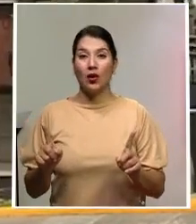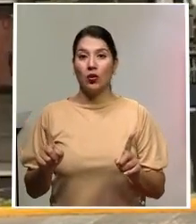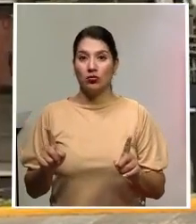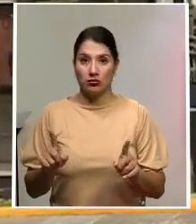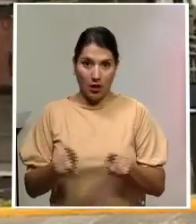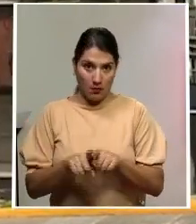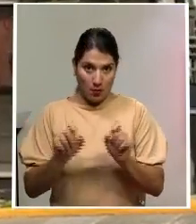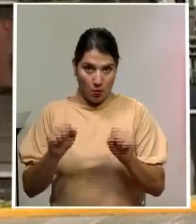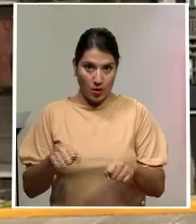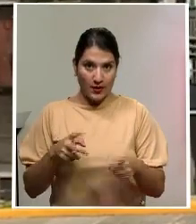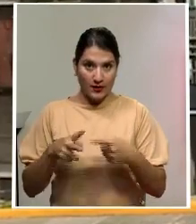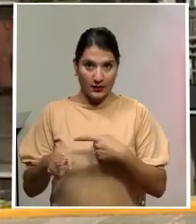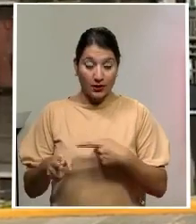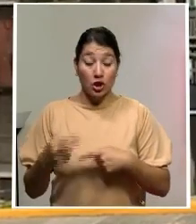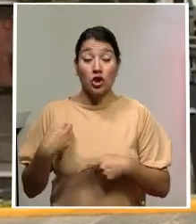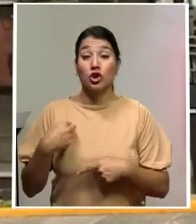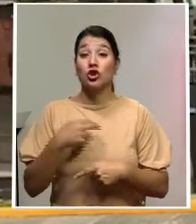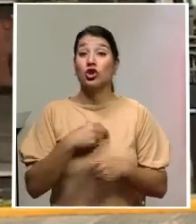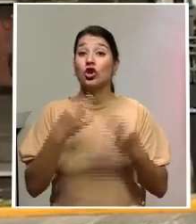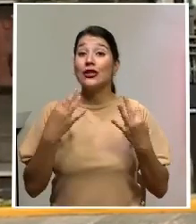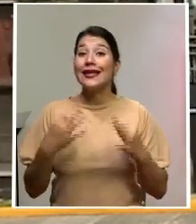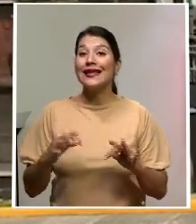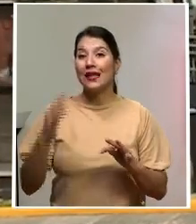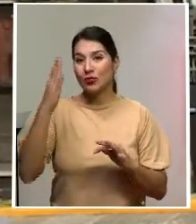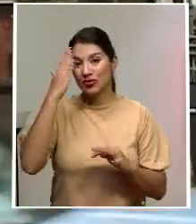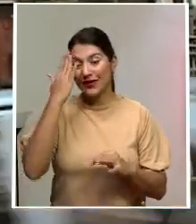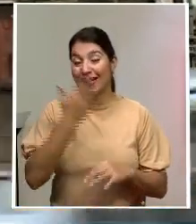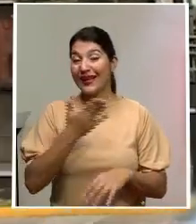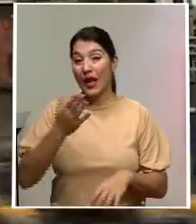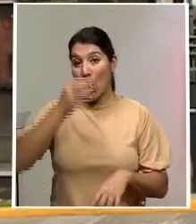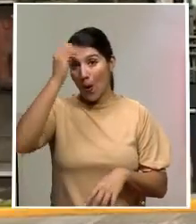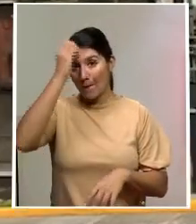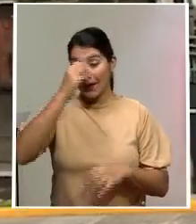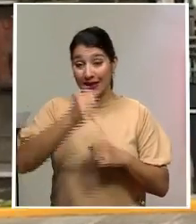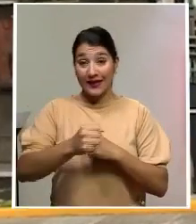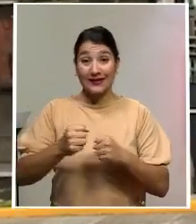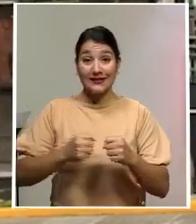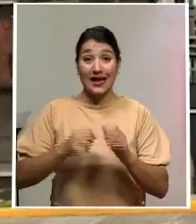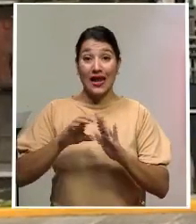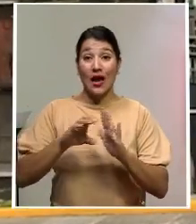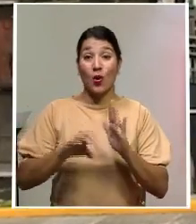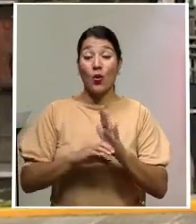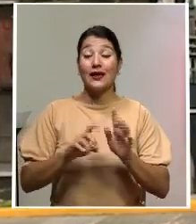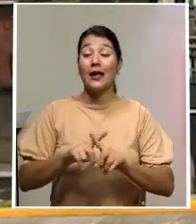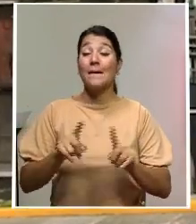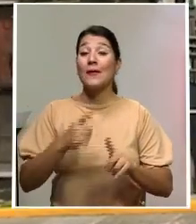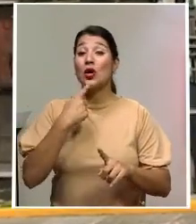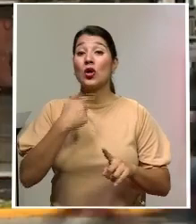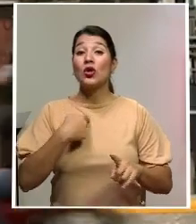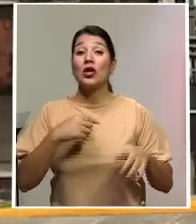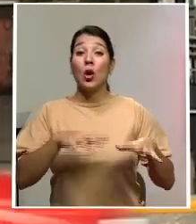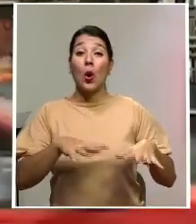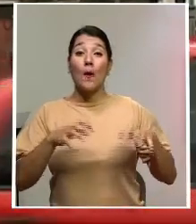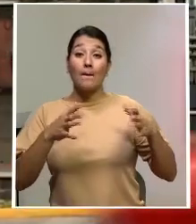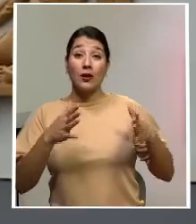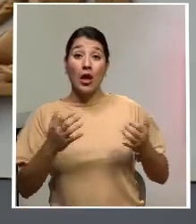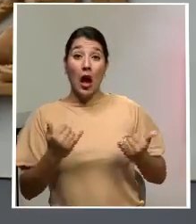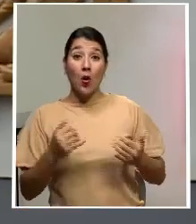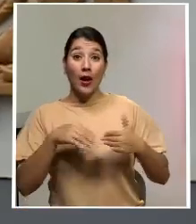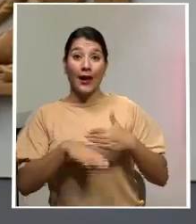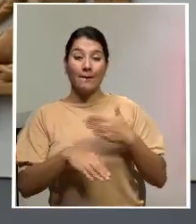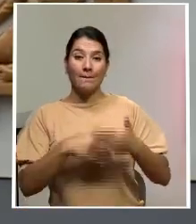despido. Intentamos conocer la posición de la Sala Constitucional, pero nos indicaron que los magistrados se encontraban en